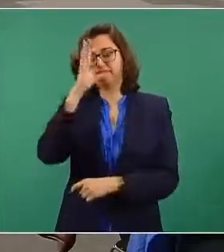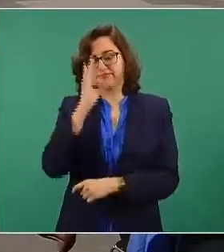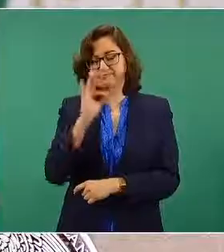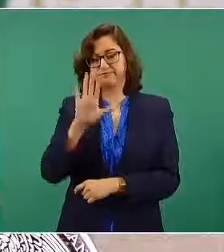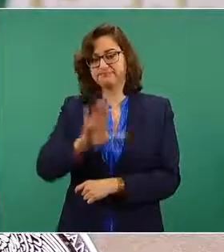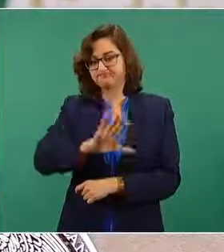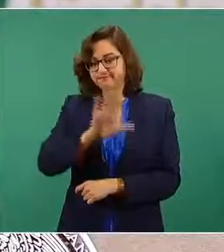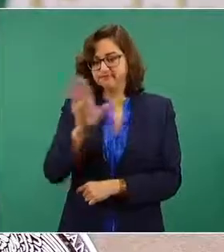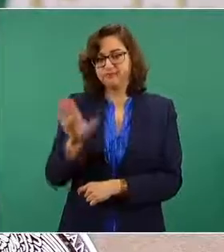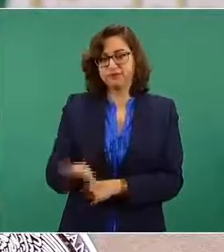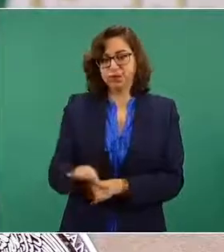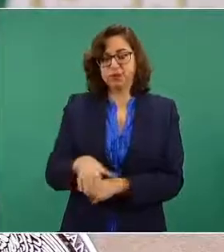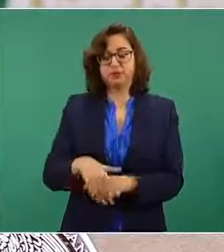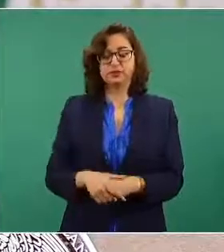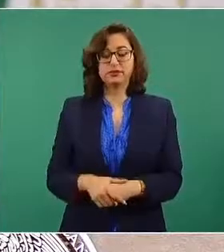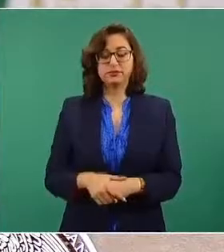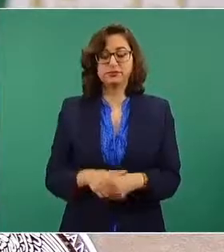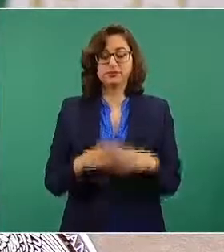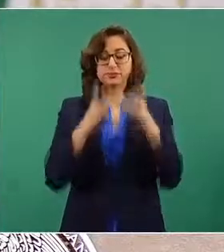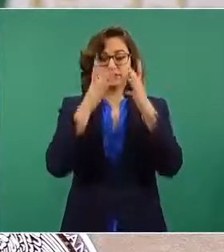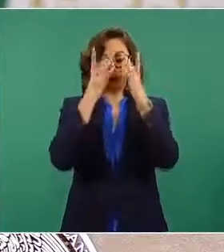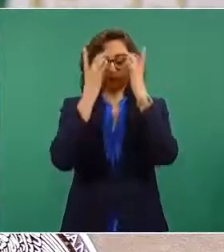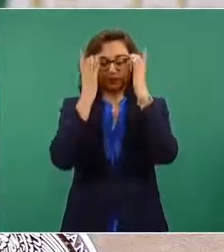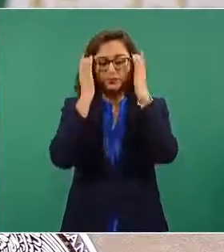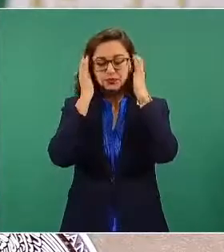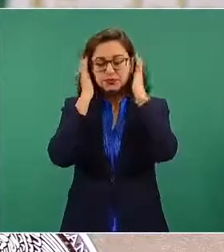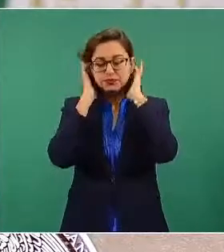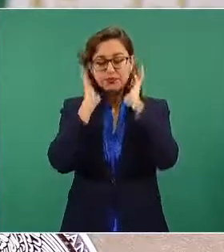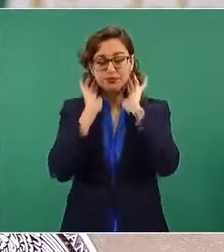en todo el mundo. La siguiente, por favor.